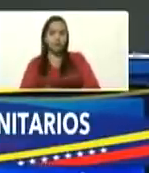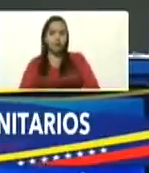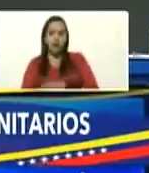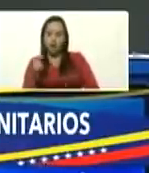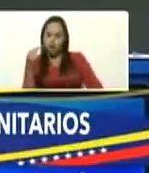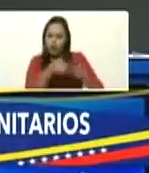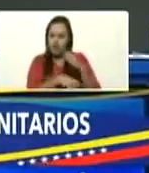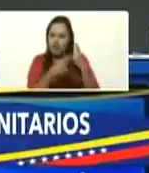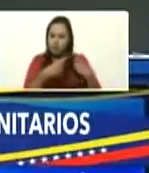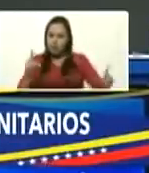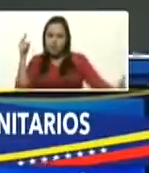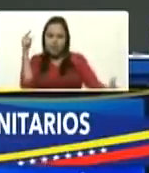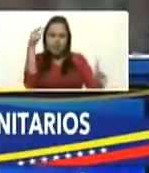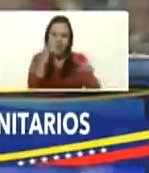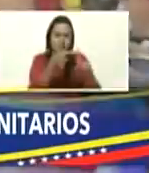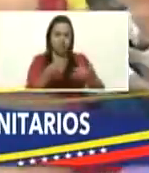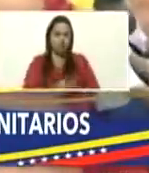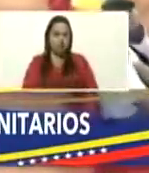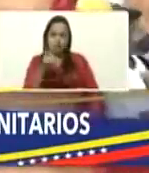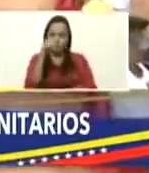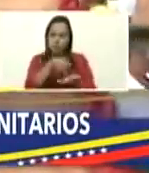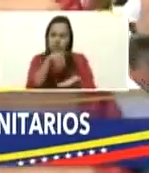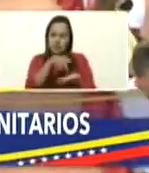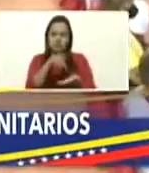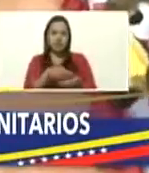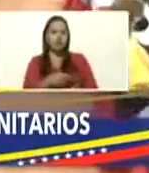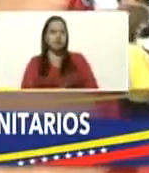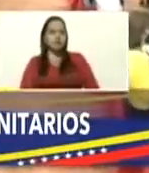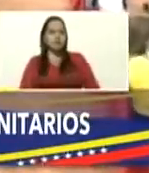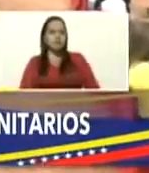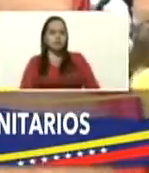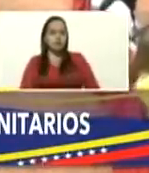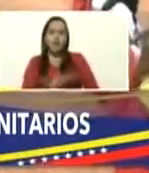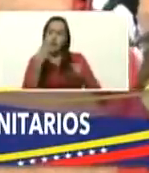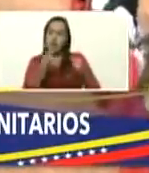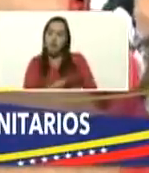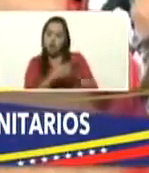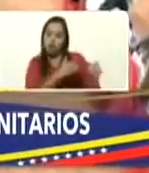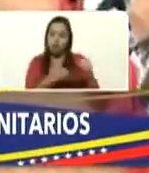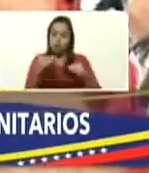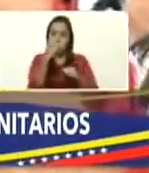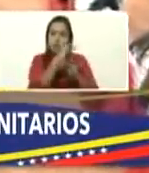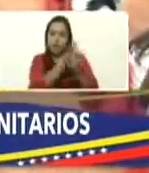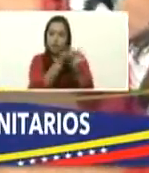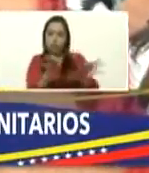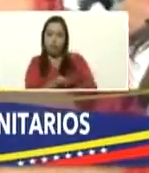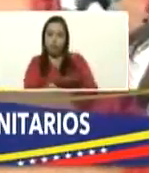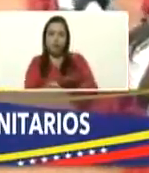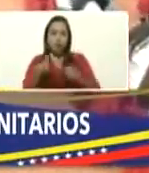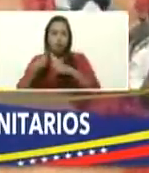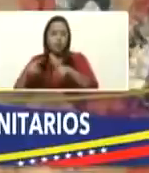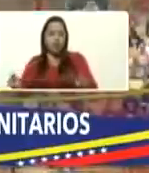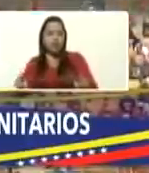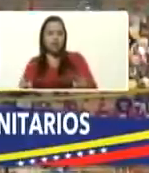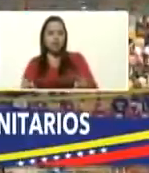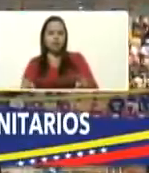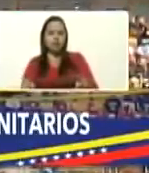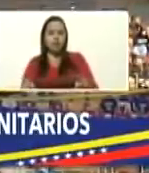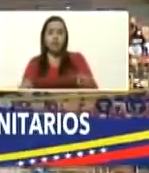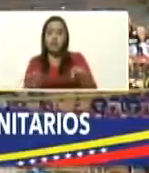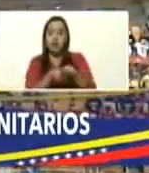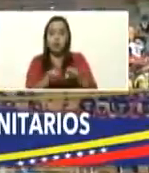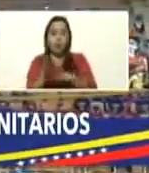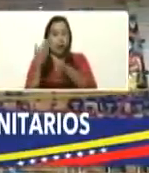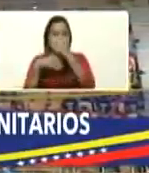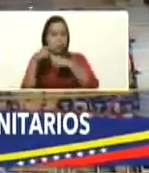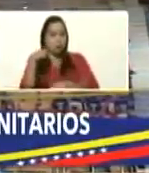una democracia directa, protagónica y participativa, que de verdad supere el modelo de la democracia representativa burguesa.